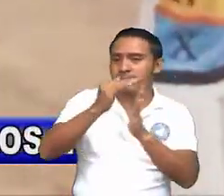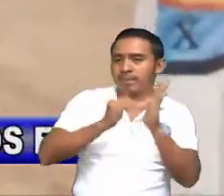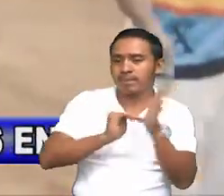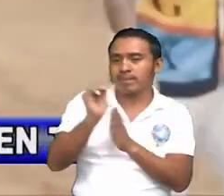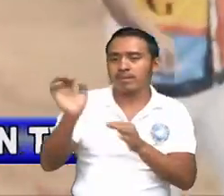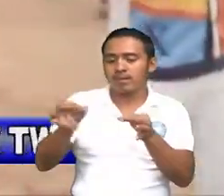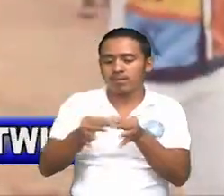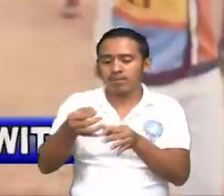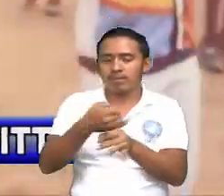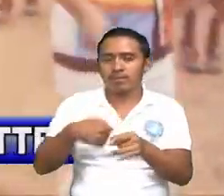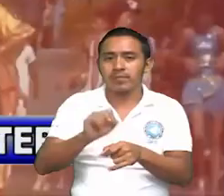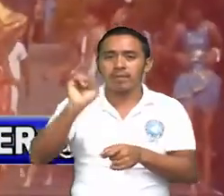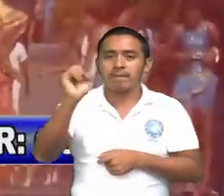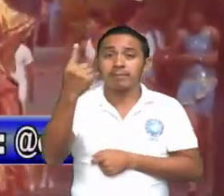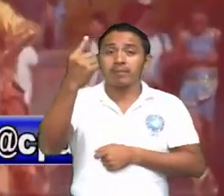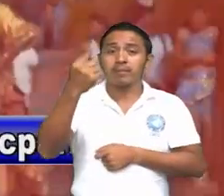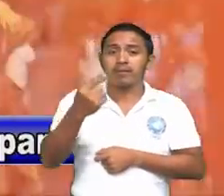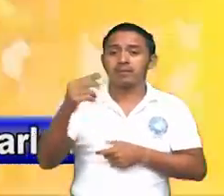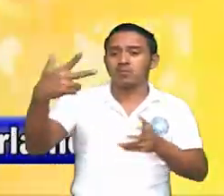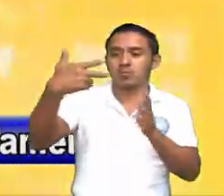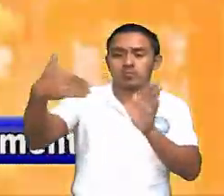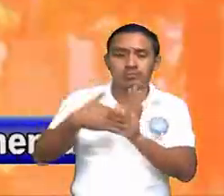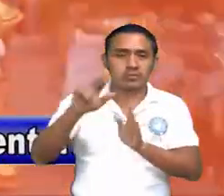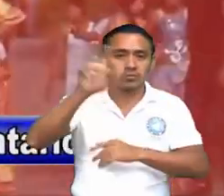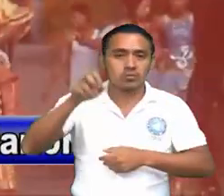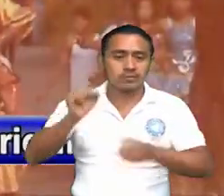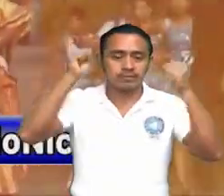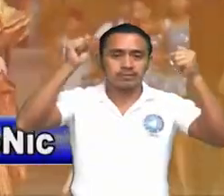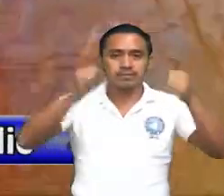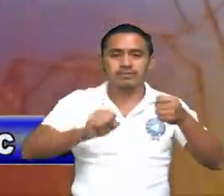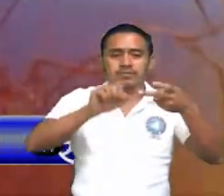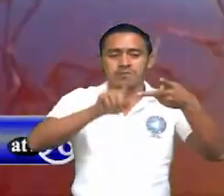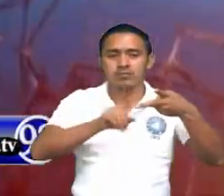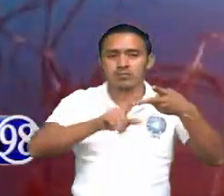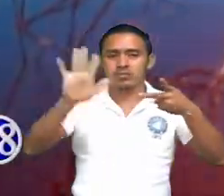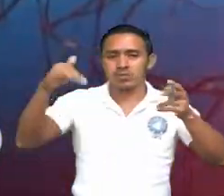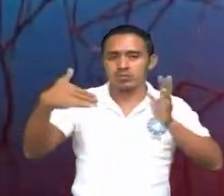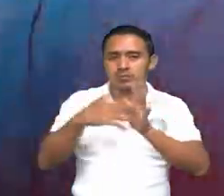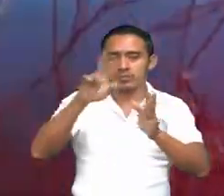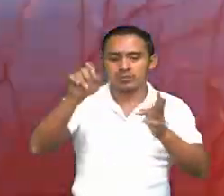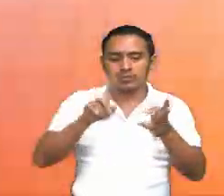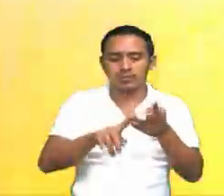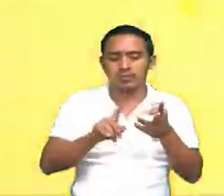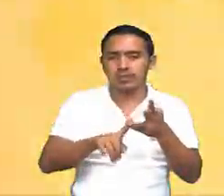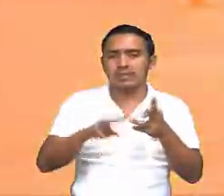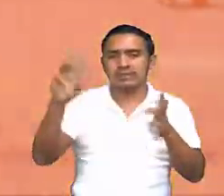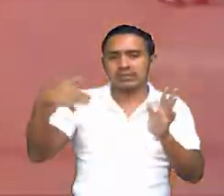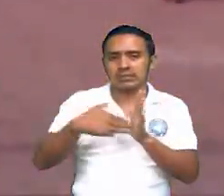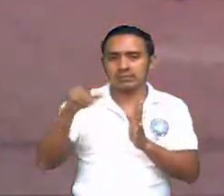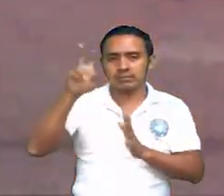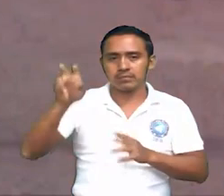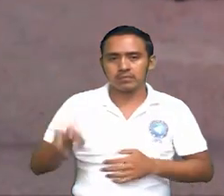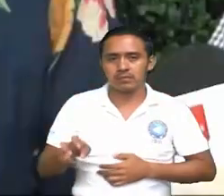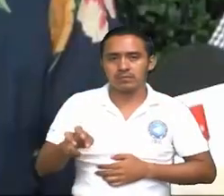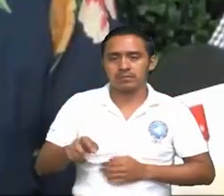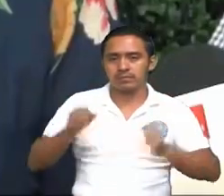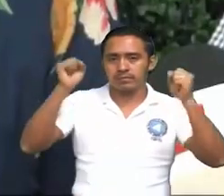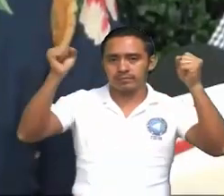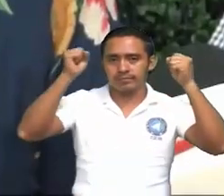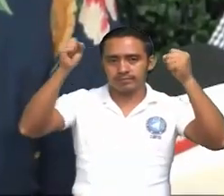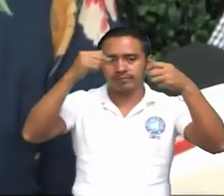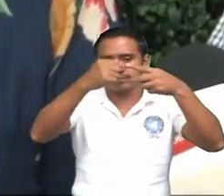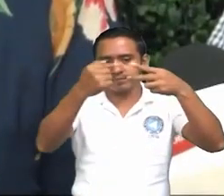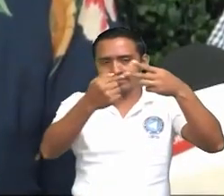ganador del primer lugar será de 8.000 córdobas, 5.000 para el segundo lugar y 3.000 para el tercero.